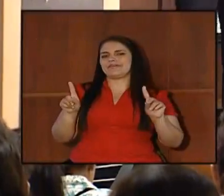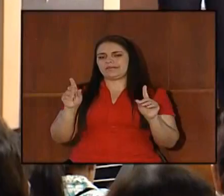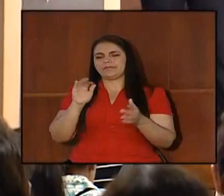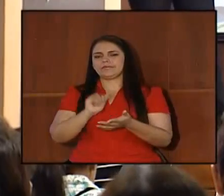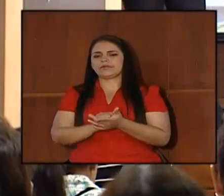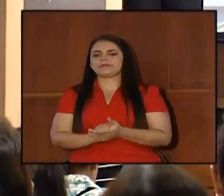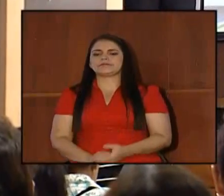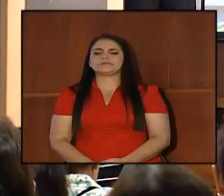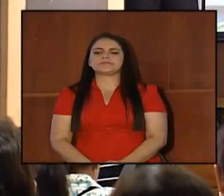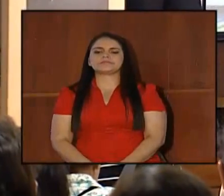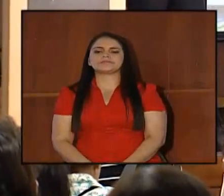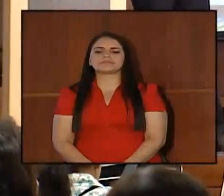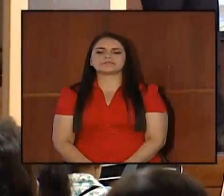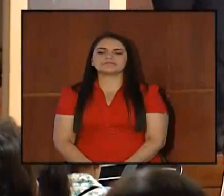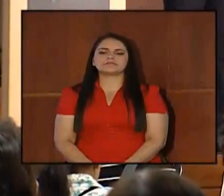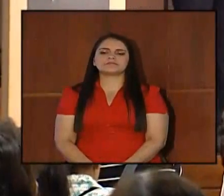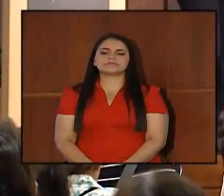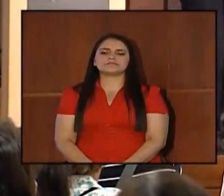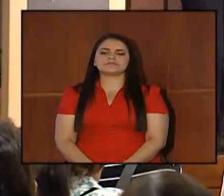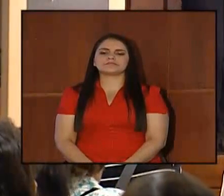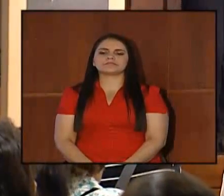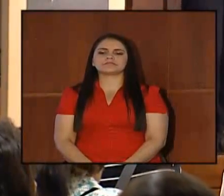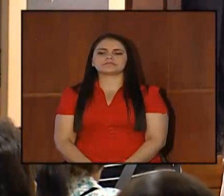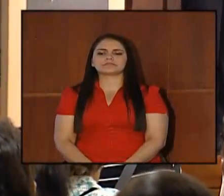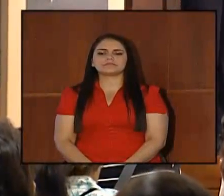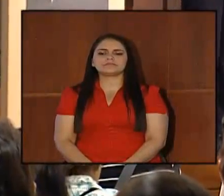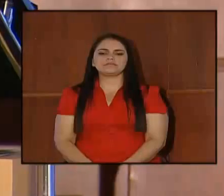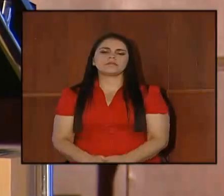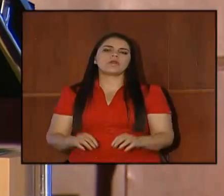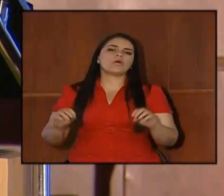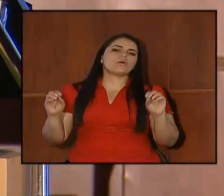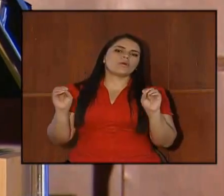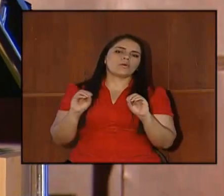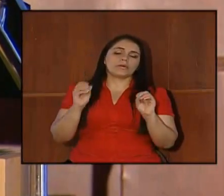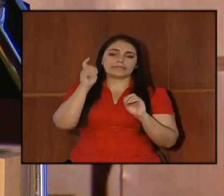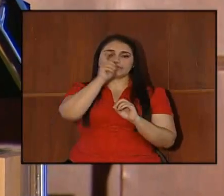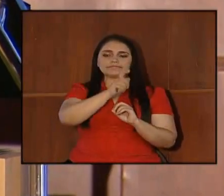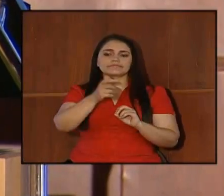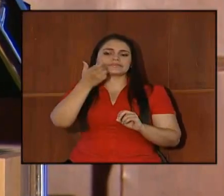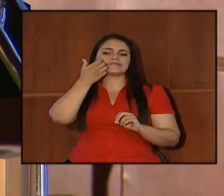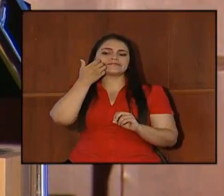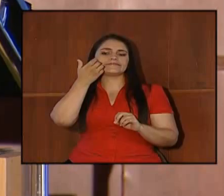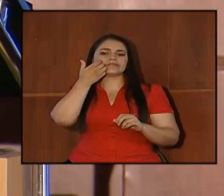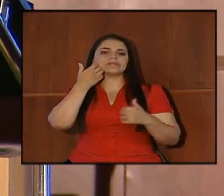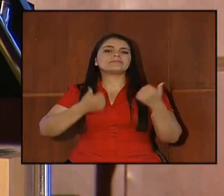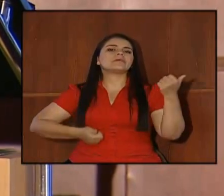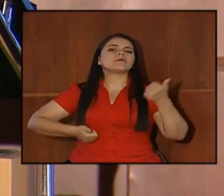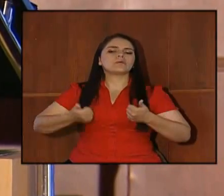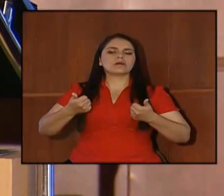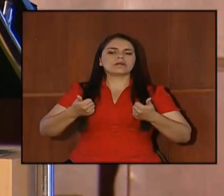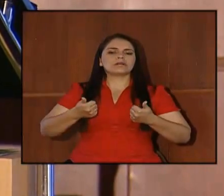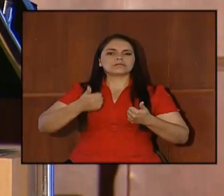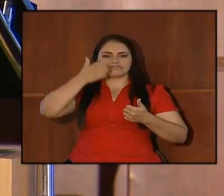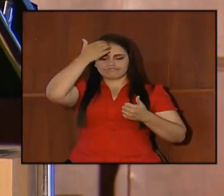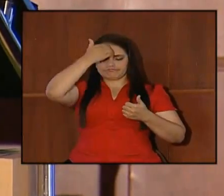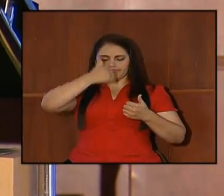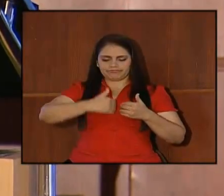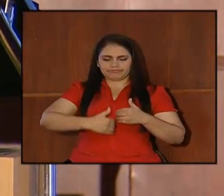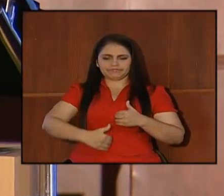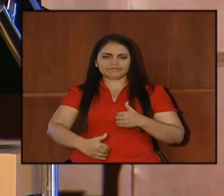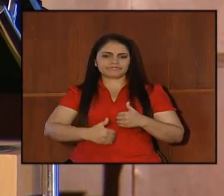Entonces, también puede ser que el paciente quede también con una lesión de la mitad del